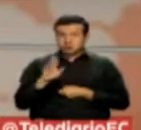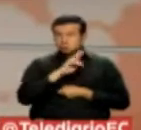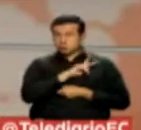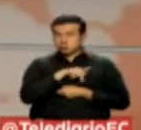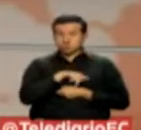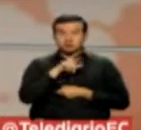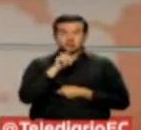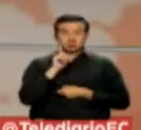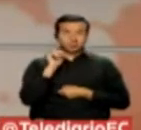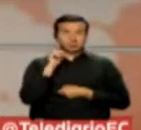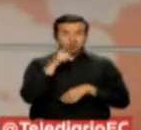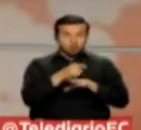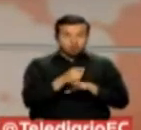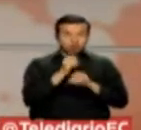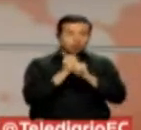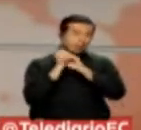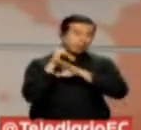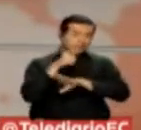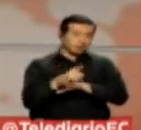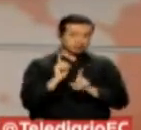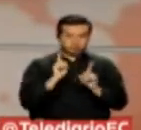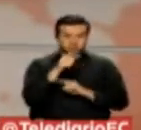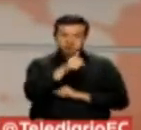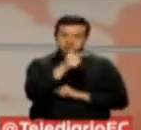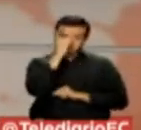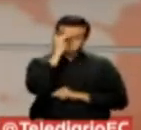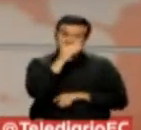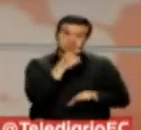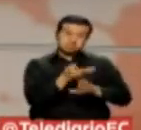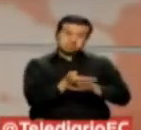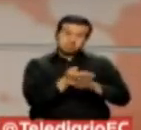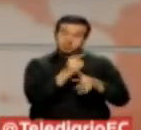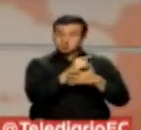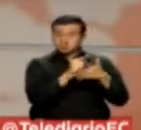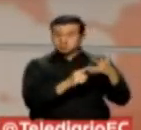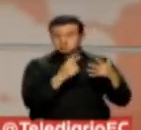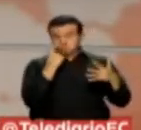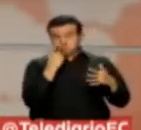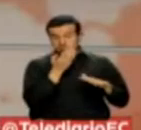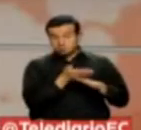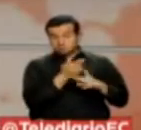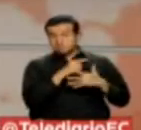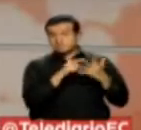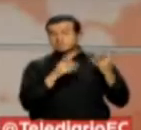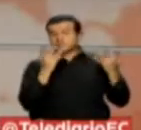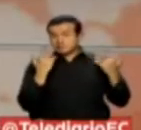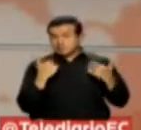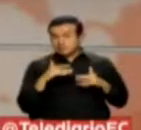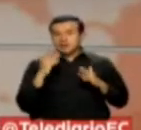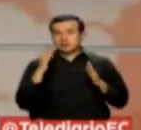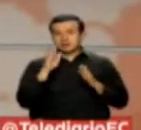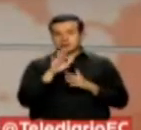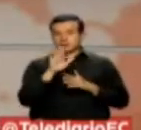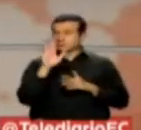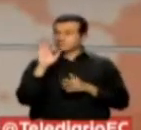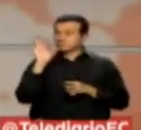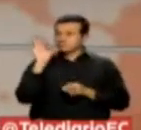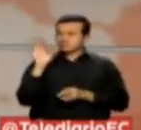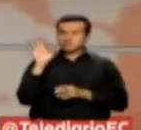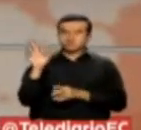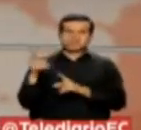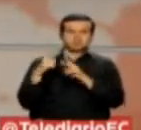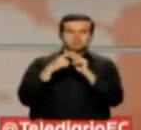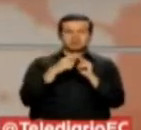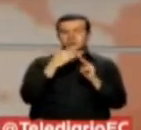autodetermina. Nosotros no podemos determinar la demanda, pero sí ofrecemos las facilidades. Ya teniendo un comprador seguro, ¿por qué